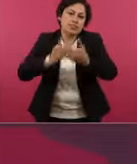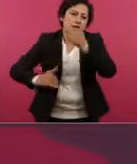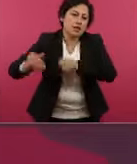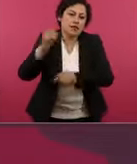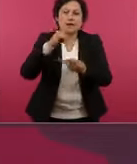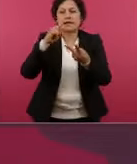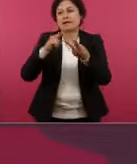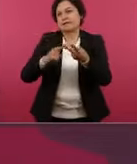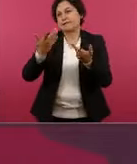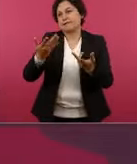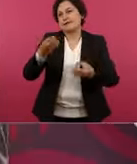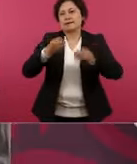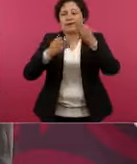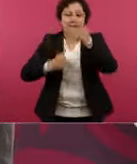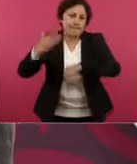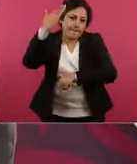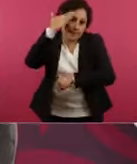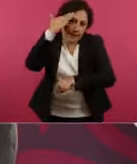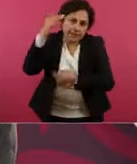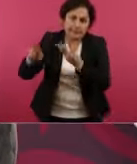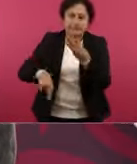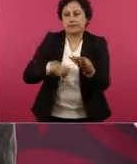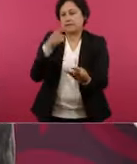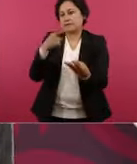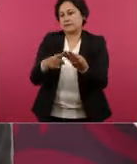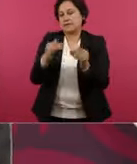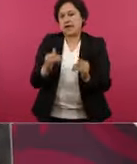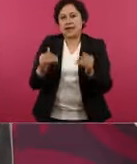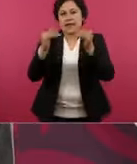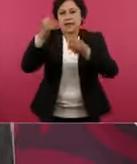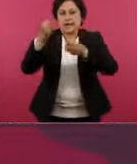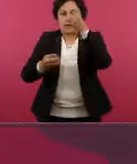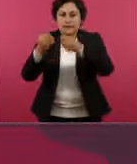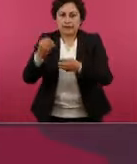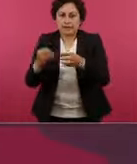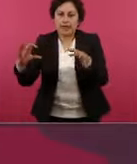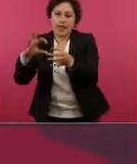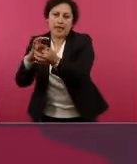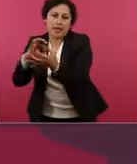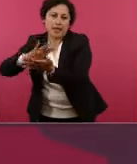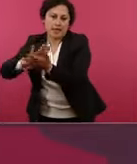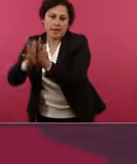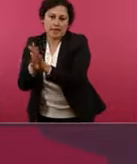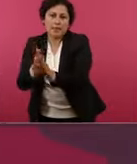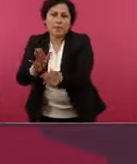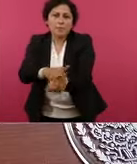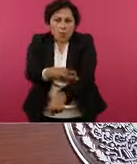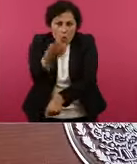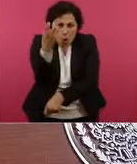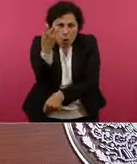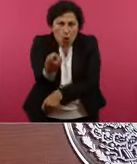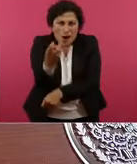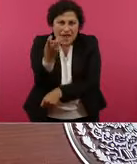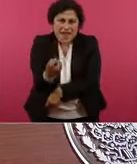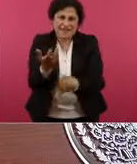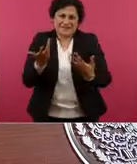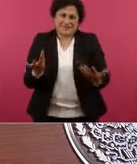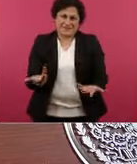eso es que tenemos que renovar el Poder Judicial. No busquen abogados de ese tipo.